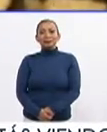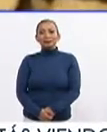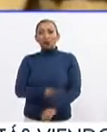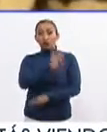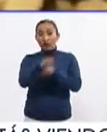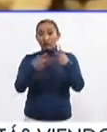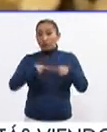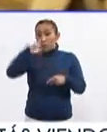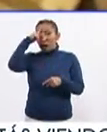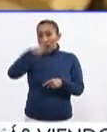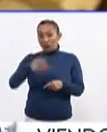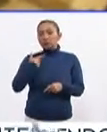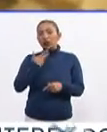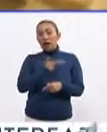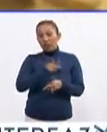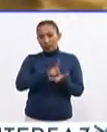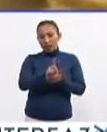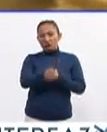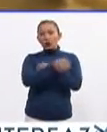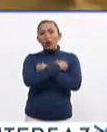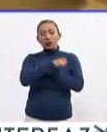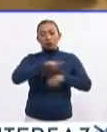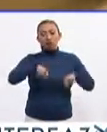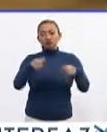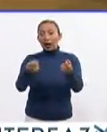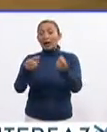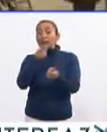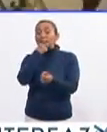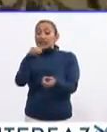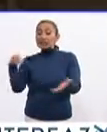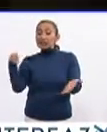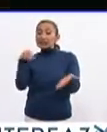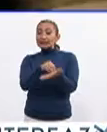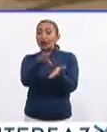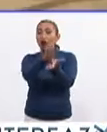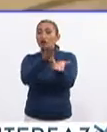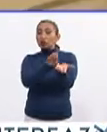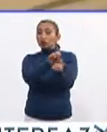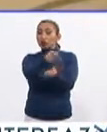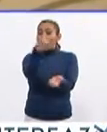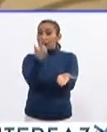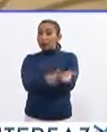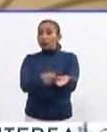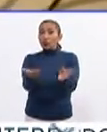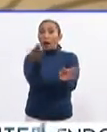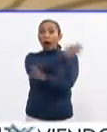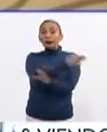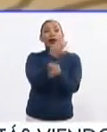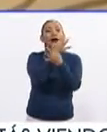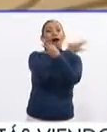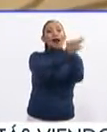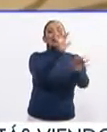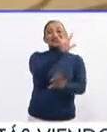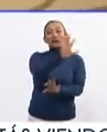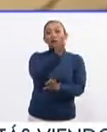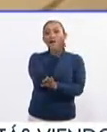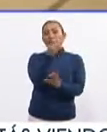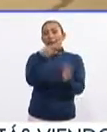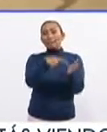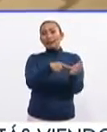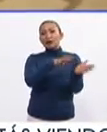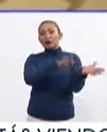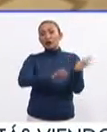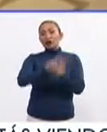Todos los mexicanos tienen derecho a recibir educación. Así lo establece nuestra Constitución desde que se promulgó el 5 de febrero